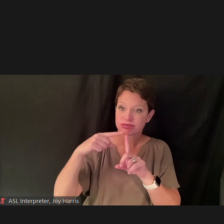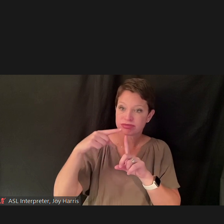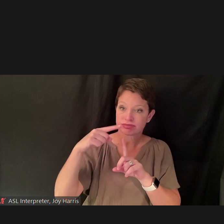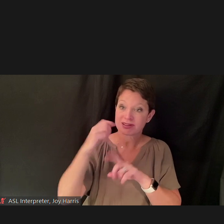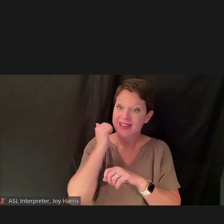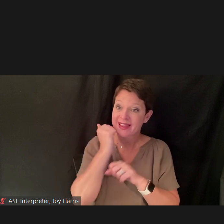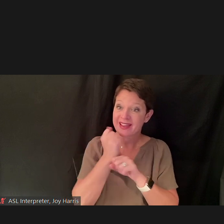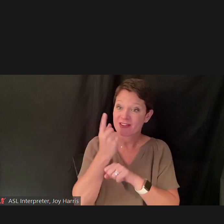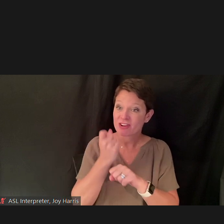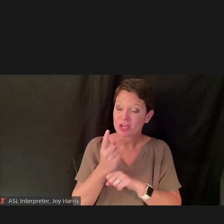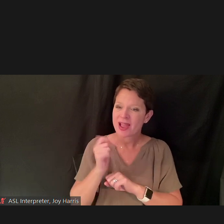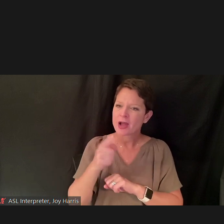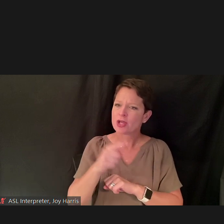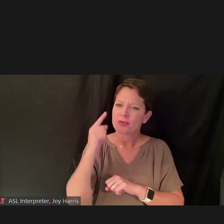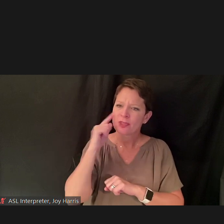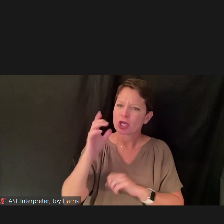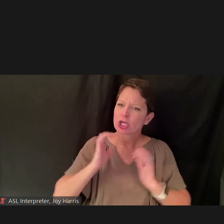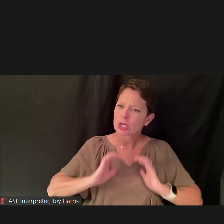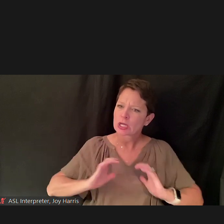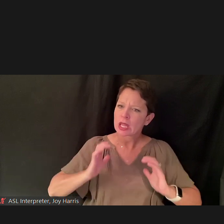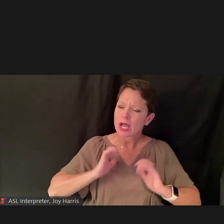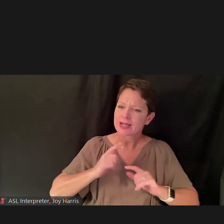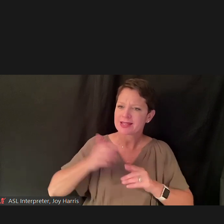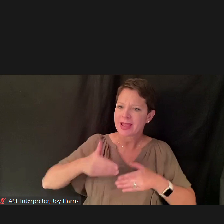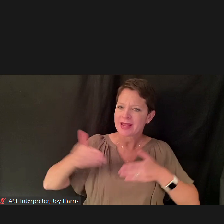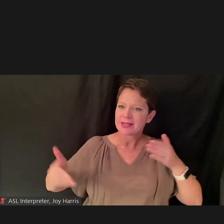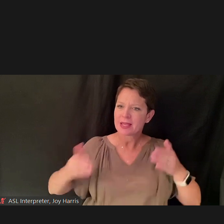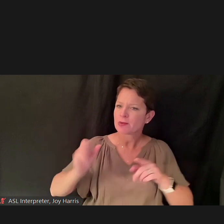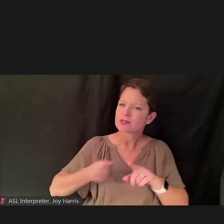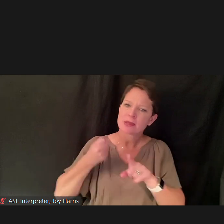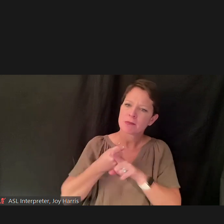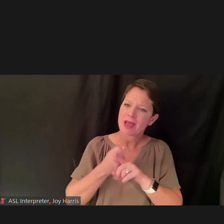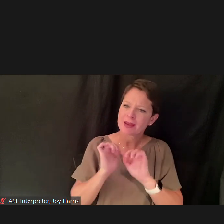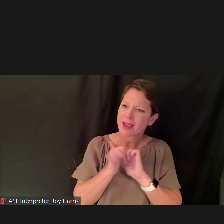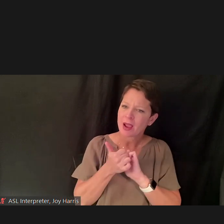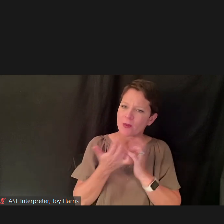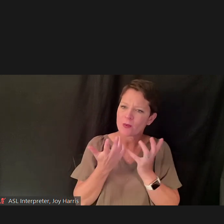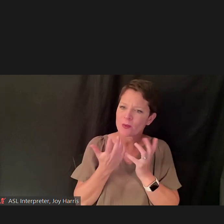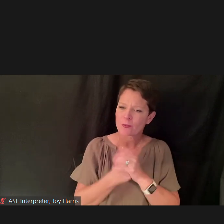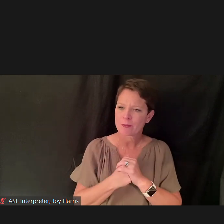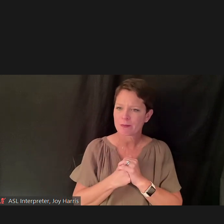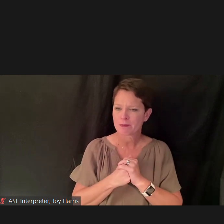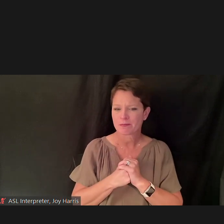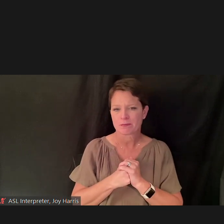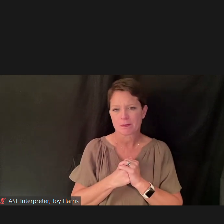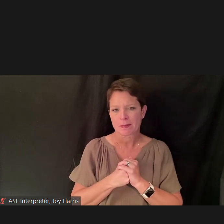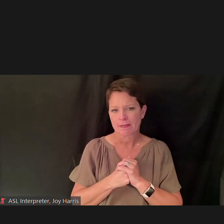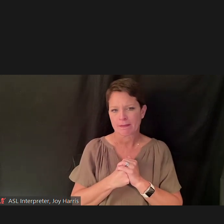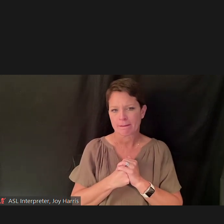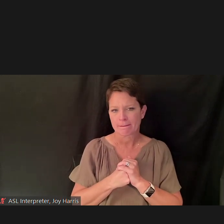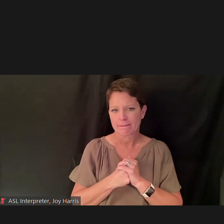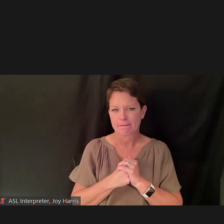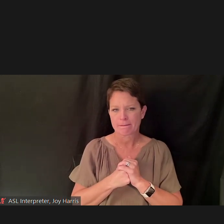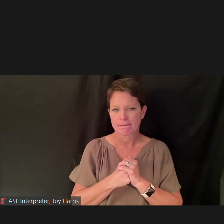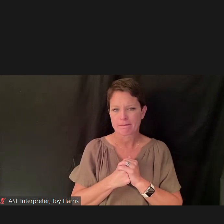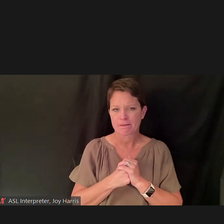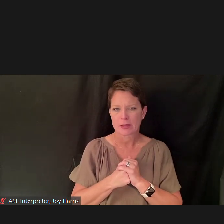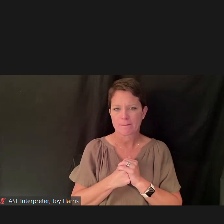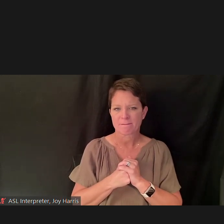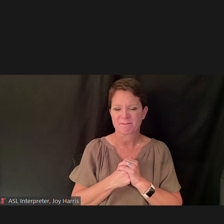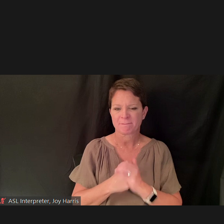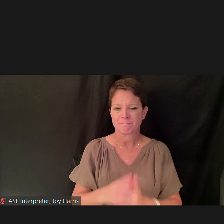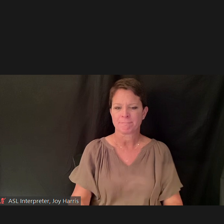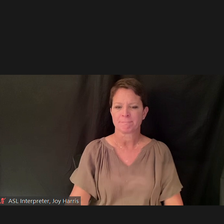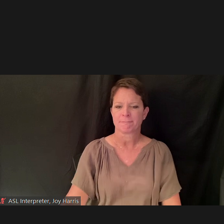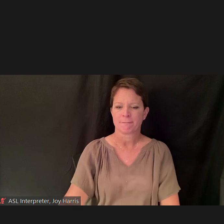A medida que las temperaturas de verano continúan subiendo cada año, ¿cómo cree que se verán afectados sus clientes y